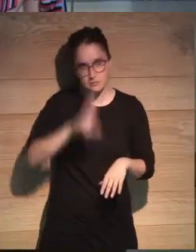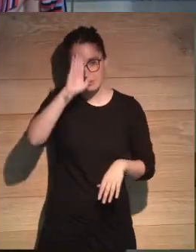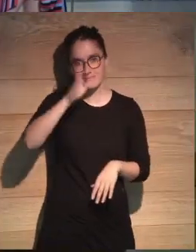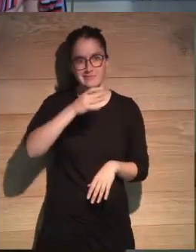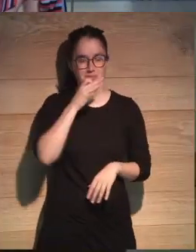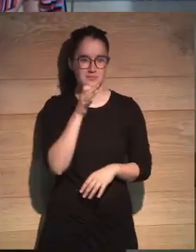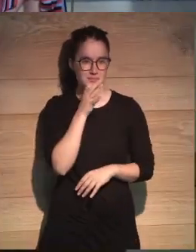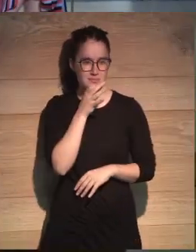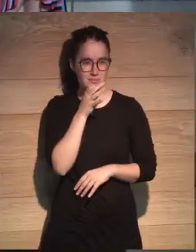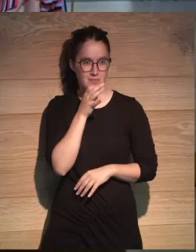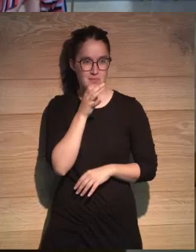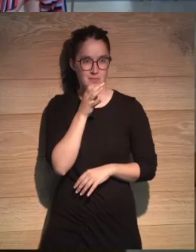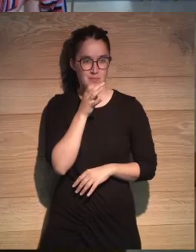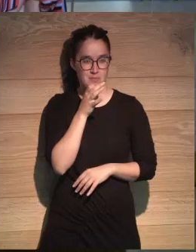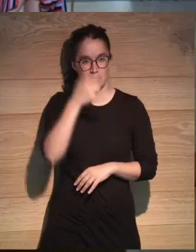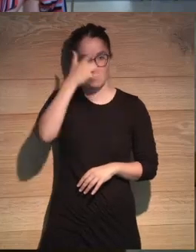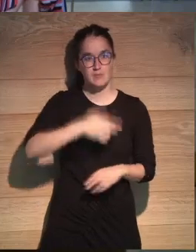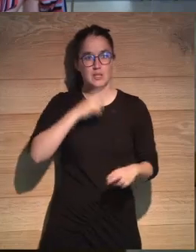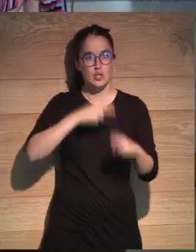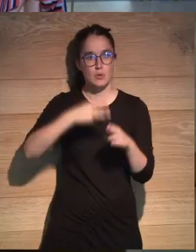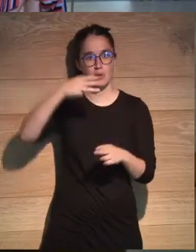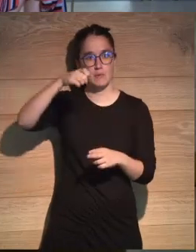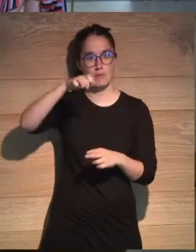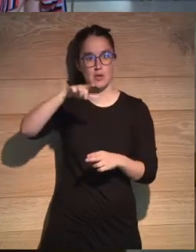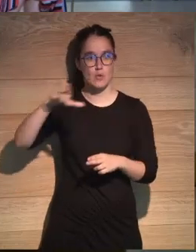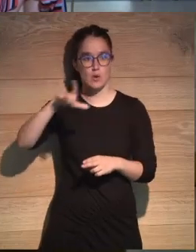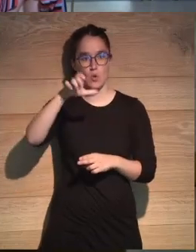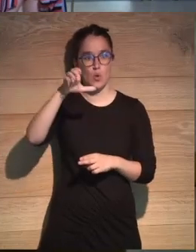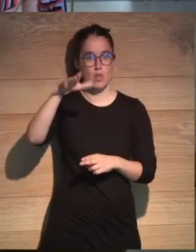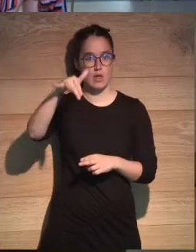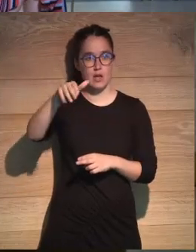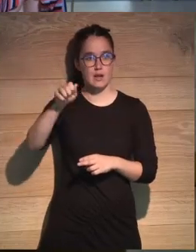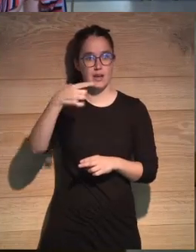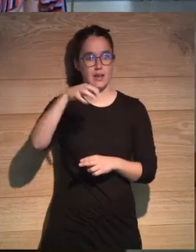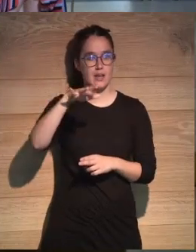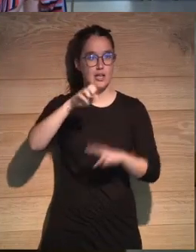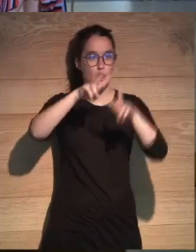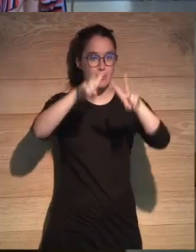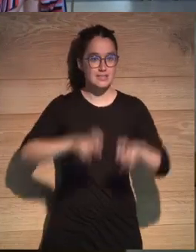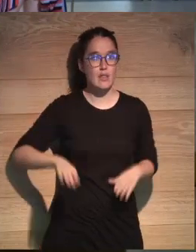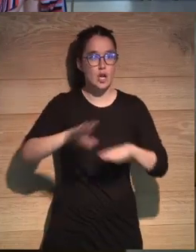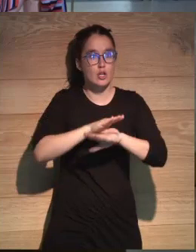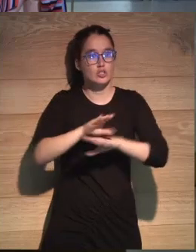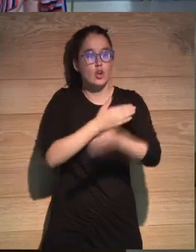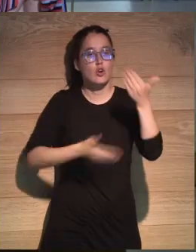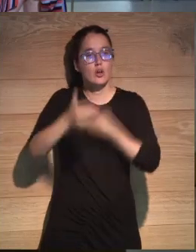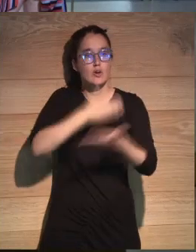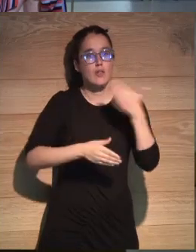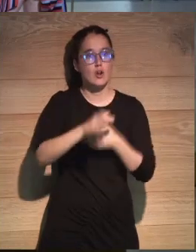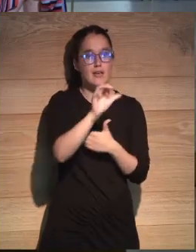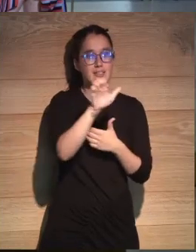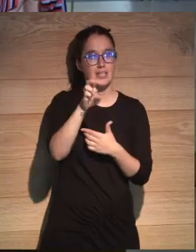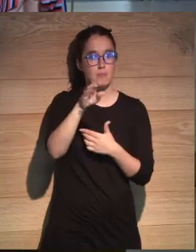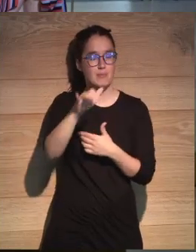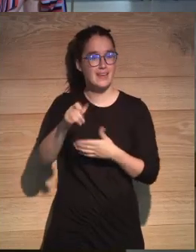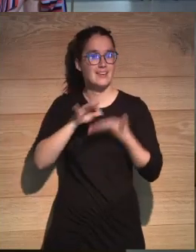tardes. Sí, buenas tardes. Mi nombre es Manuel Lucena Giraldo, soy investigador del Consejo y colaborador del SEPIE, el